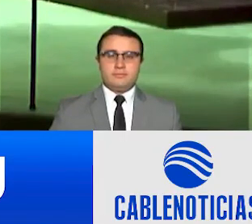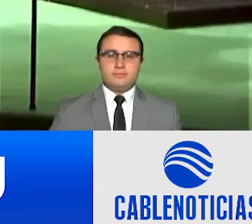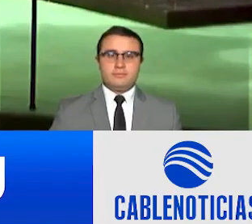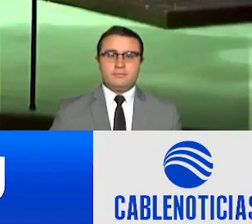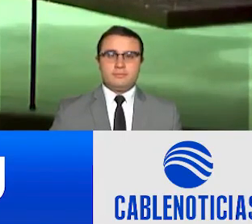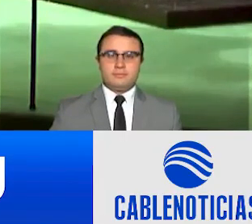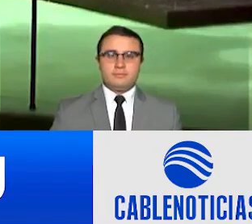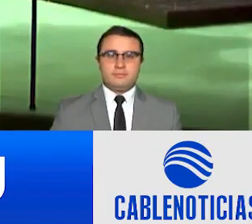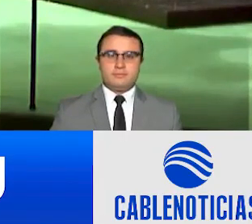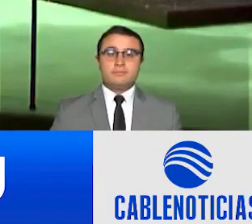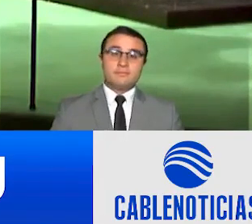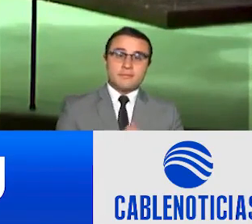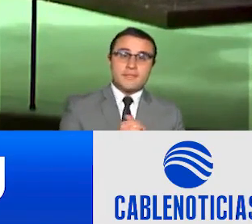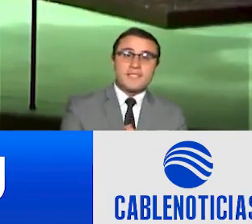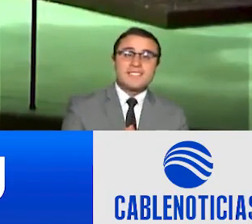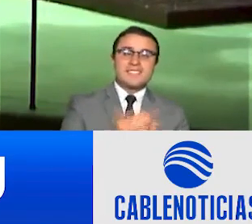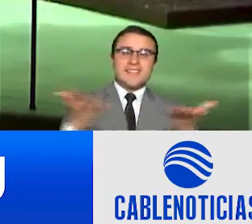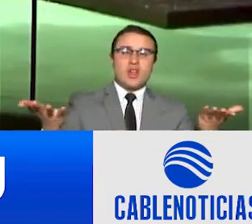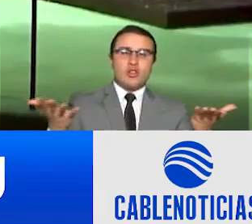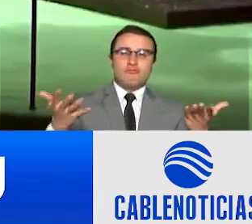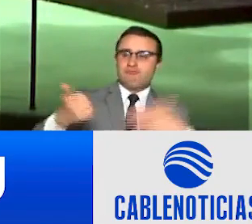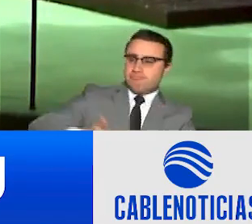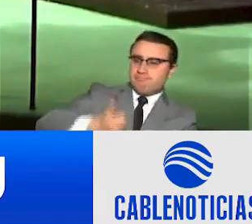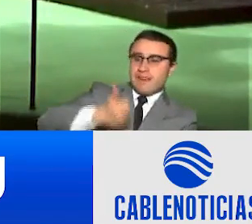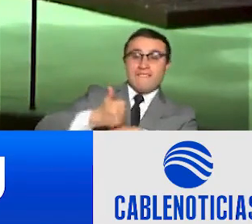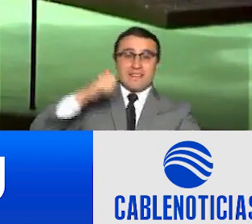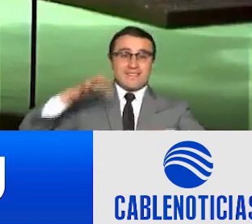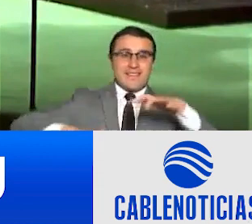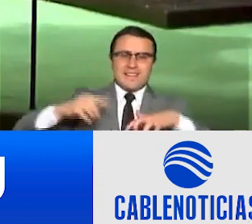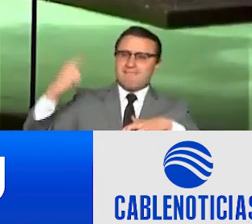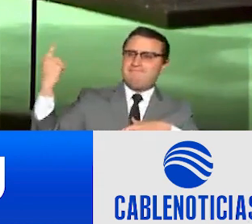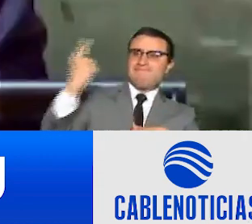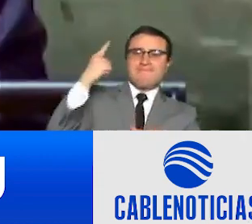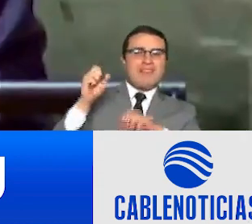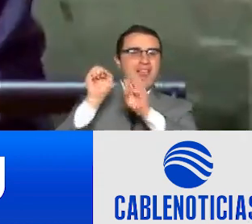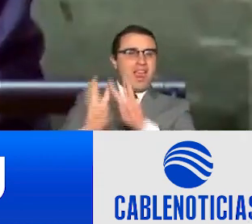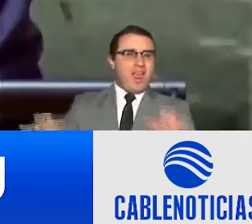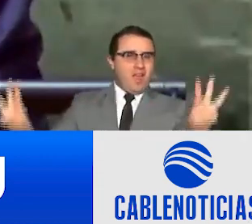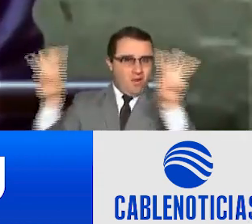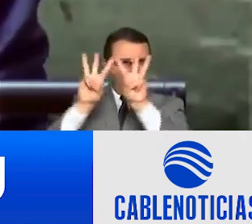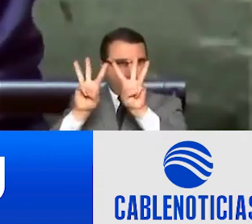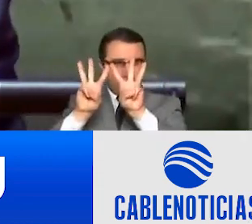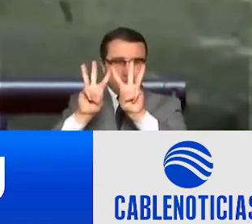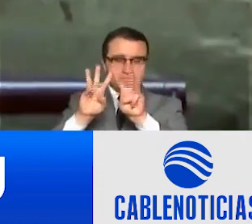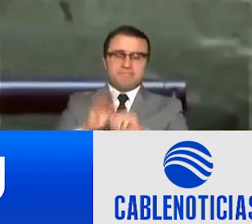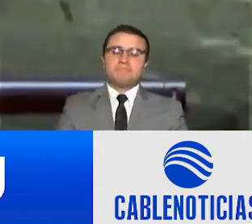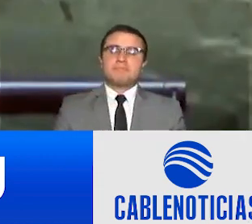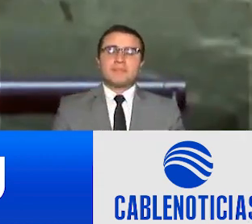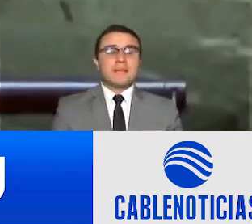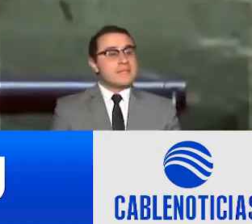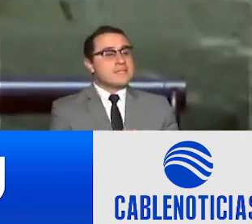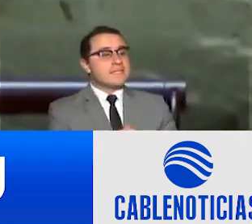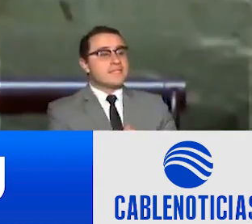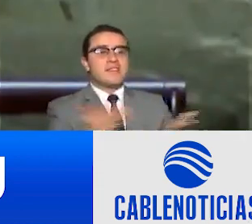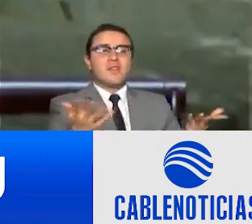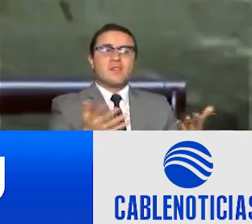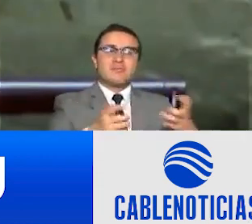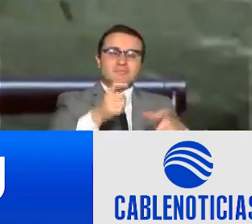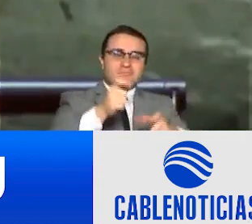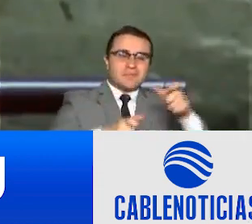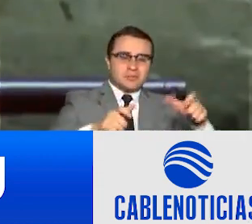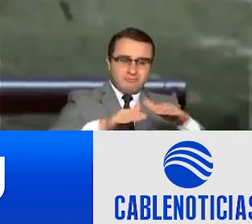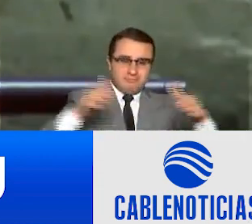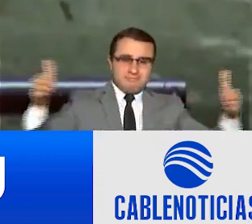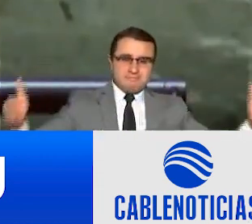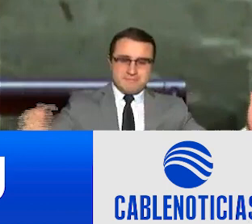Saludo al secretario general de Naciones Unidas, a los representantes en la mesa de los